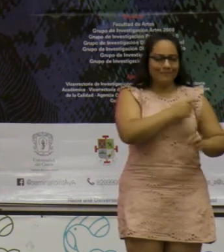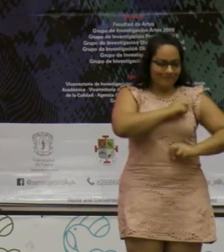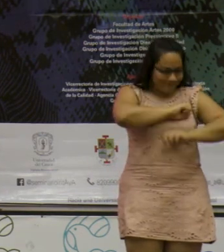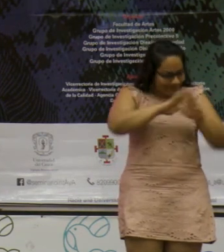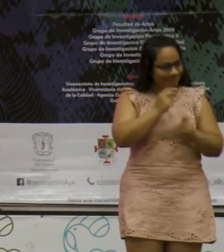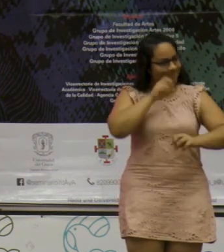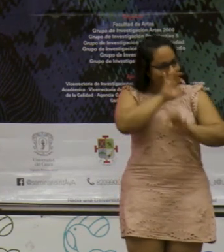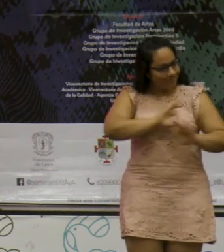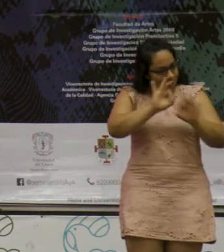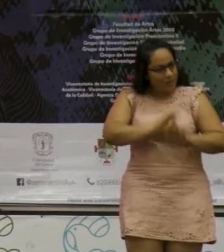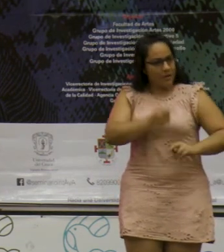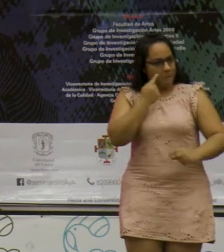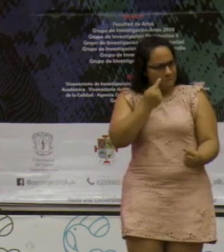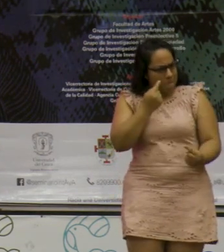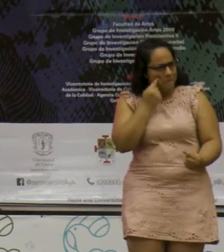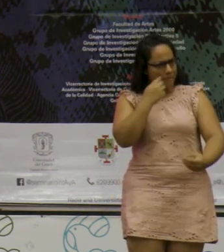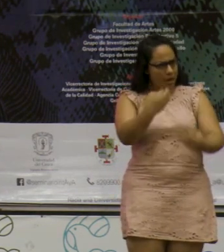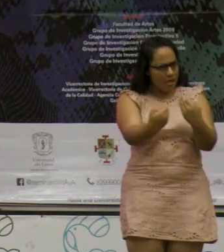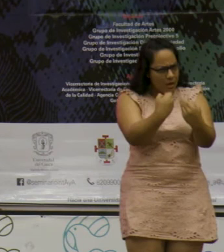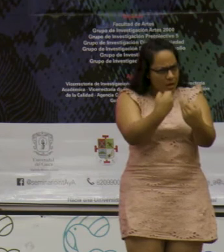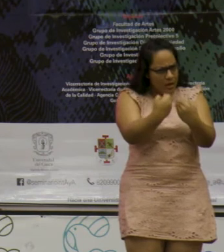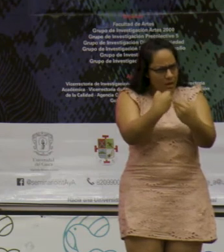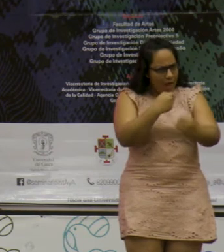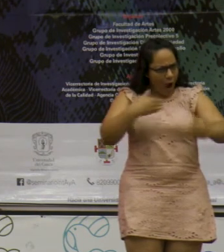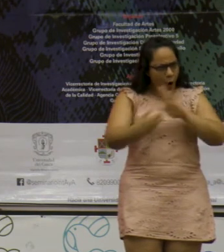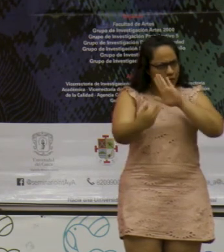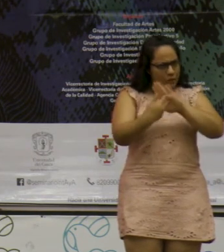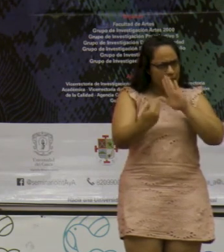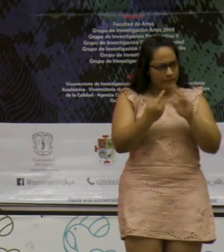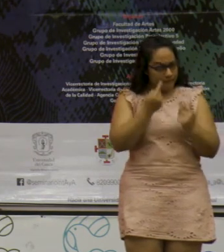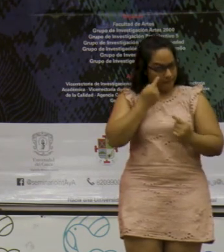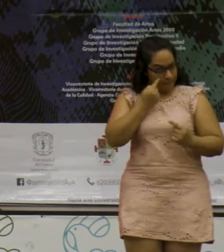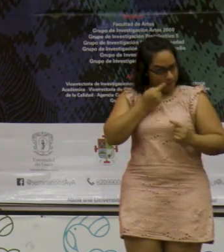al contradictor. Hay que pararle muchas bolas al contradictor.